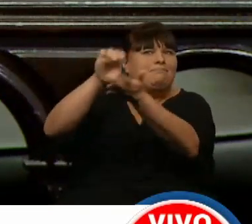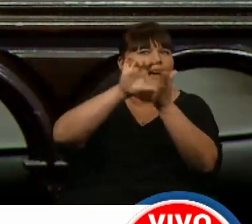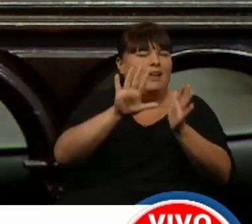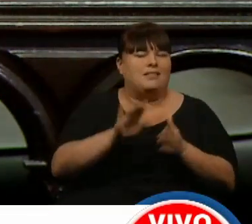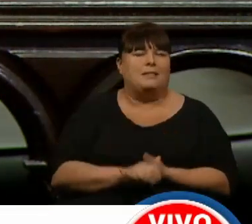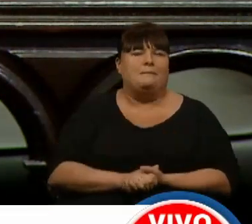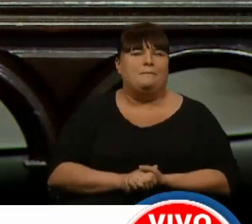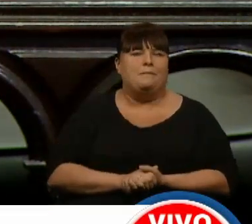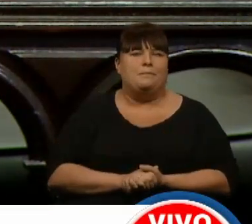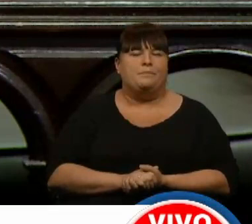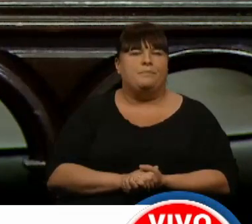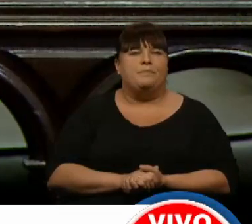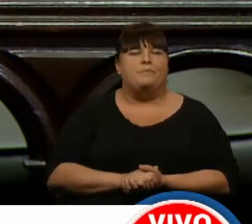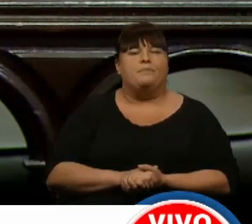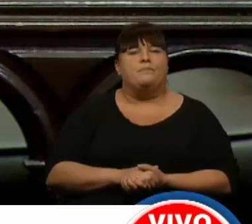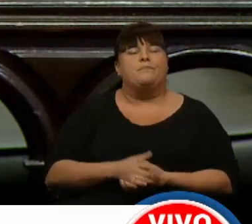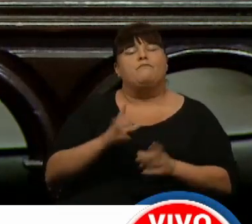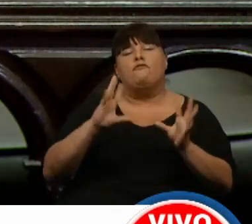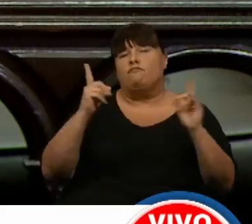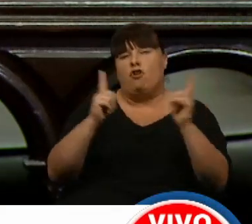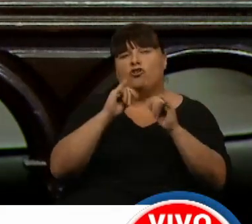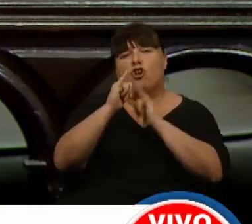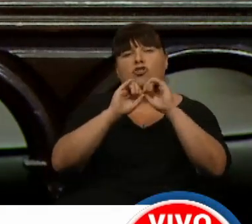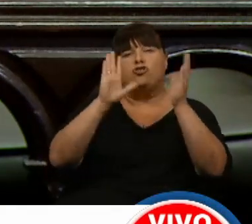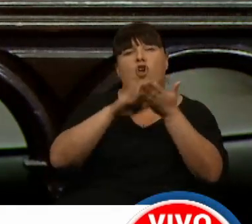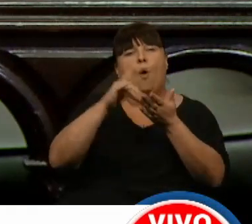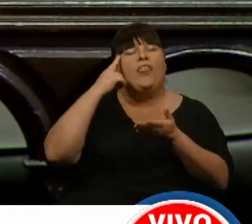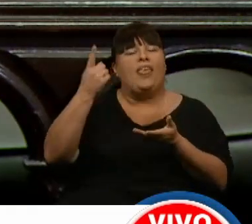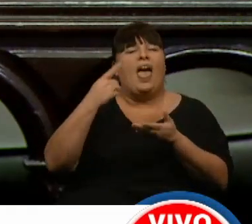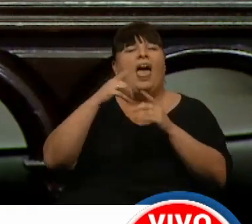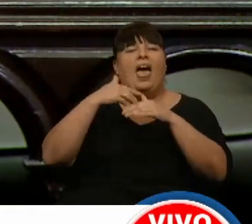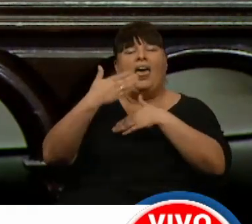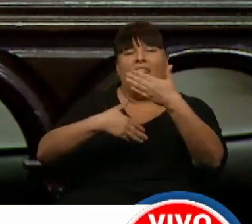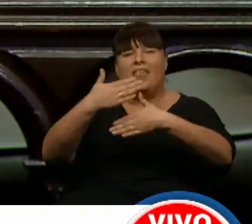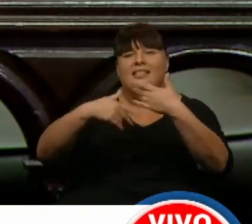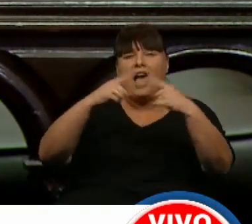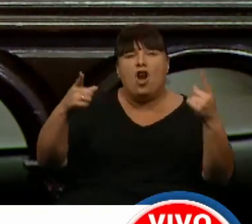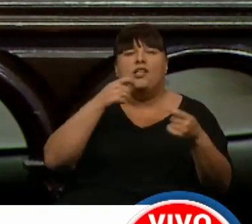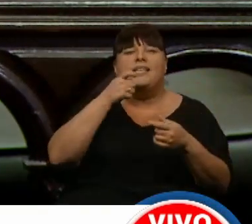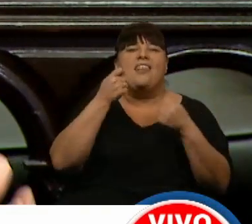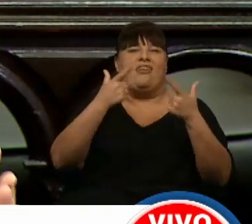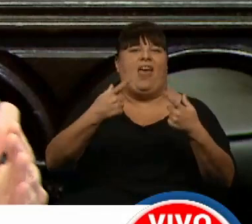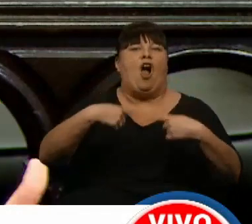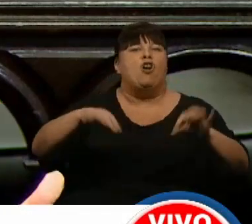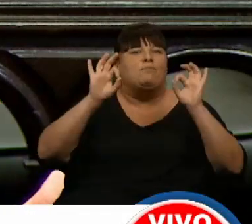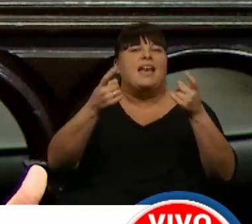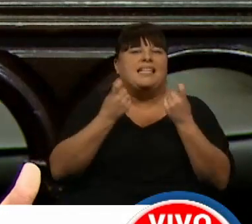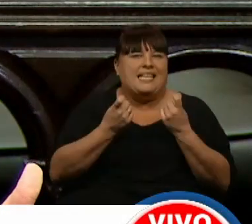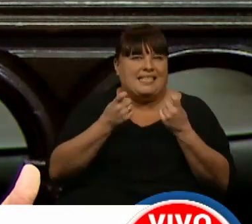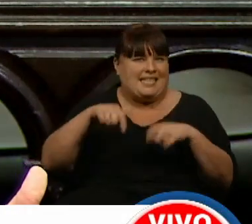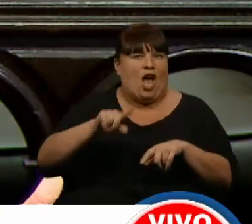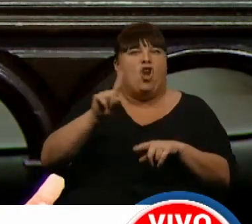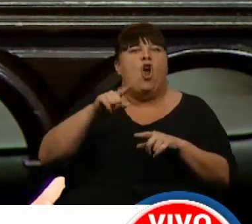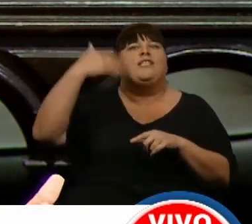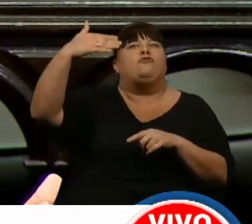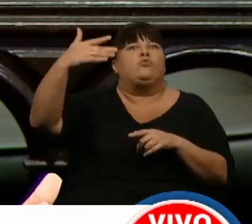países. Para simplificar la idea, cuando hablamos de desarrollo sostenible estamos hablando de aquel que satisface las necesidades presentes sin